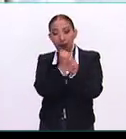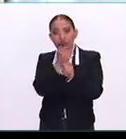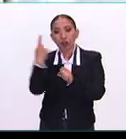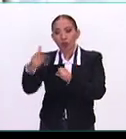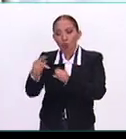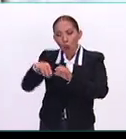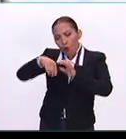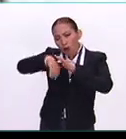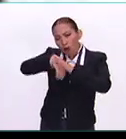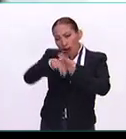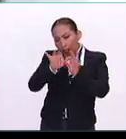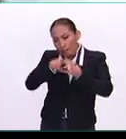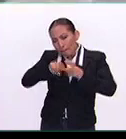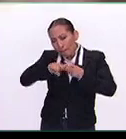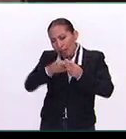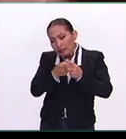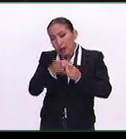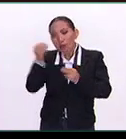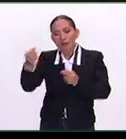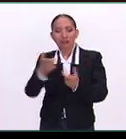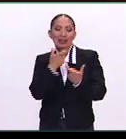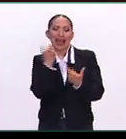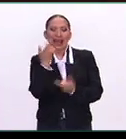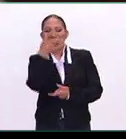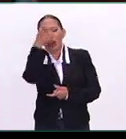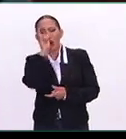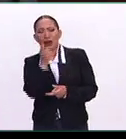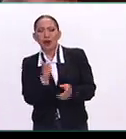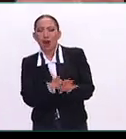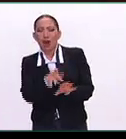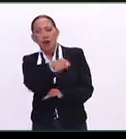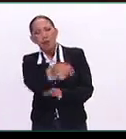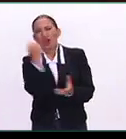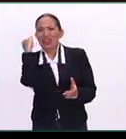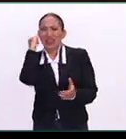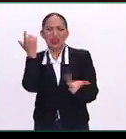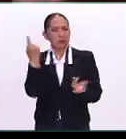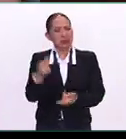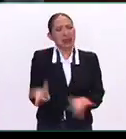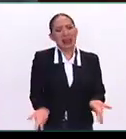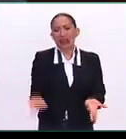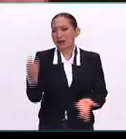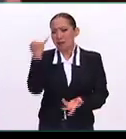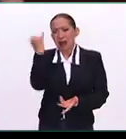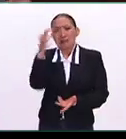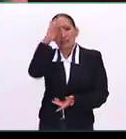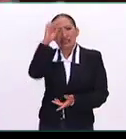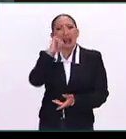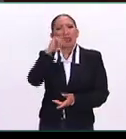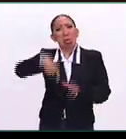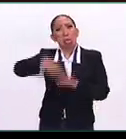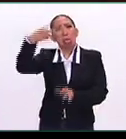sus fuentes. Muchos se rieron, creyeron que estaba yo loco. ¿Cómo que los indios? Sí, hombre, y ni piensan cómo van a tener